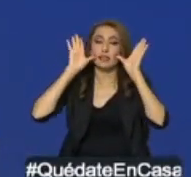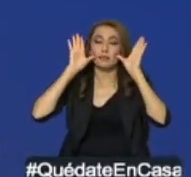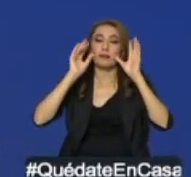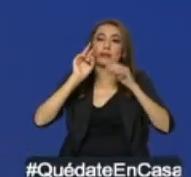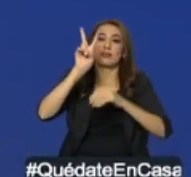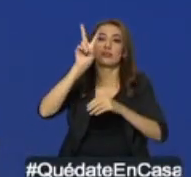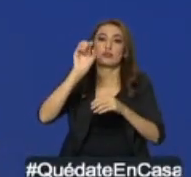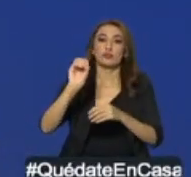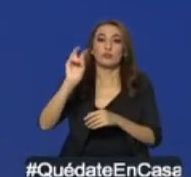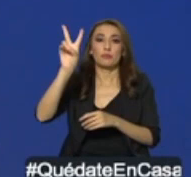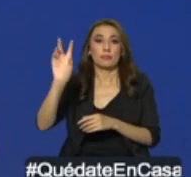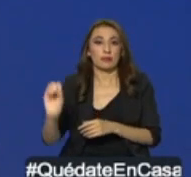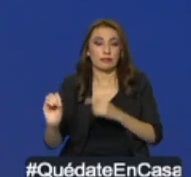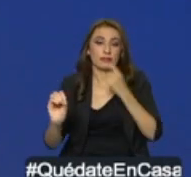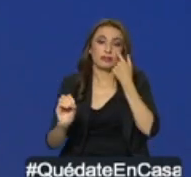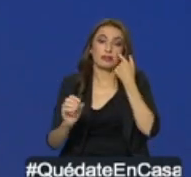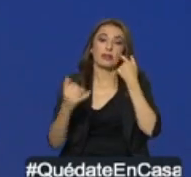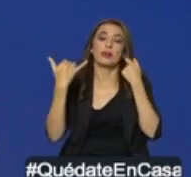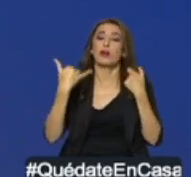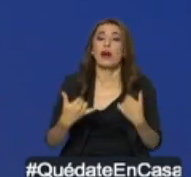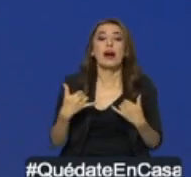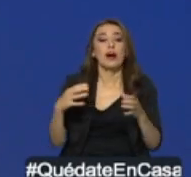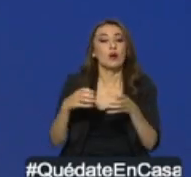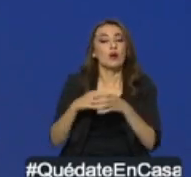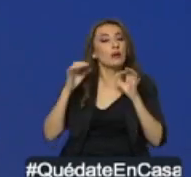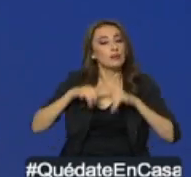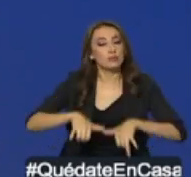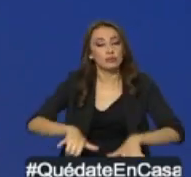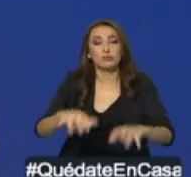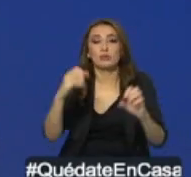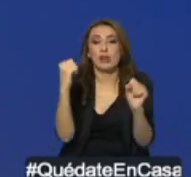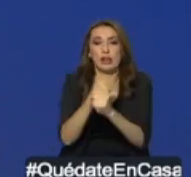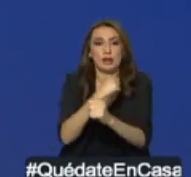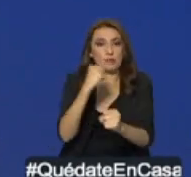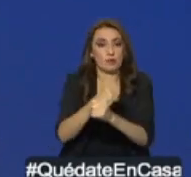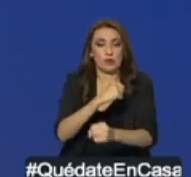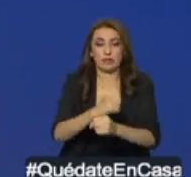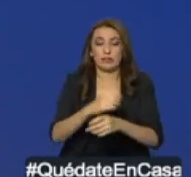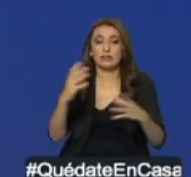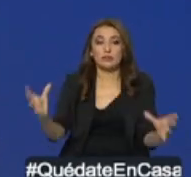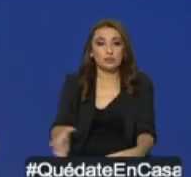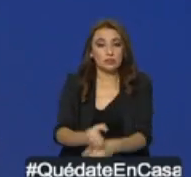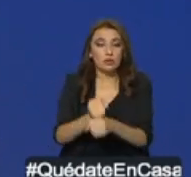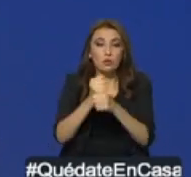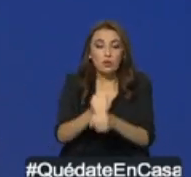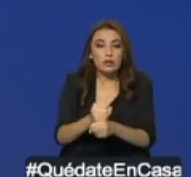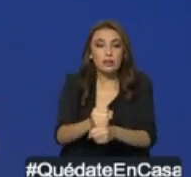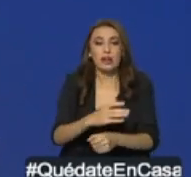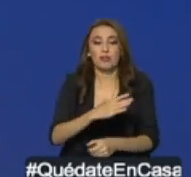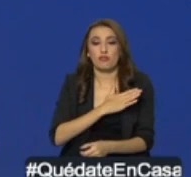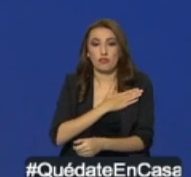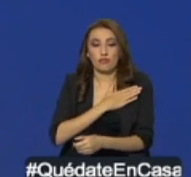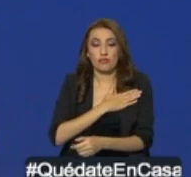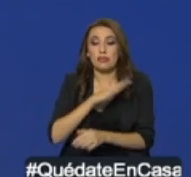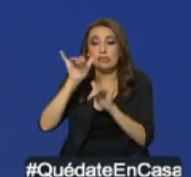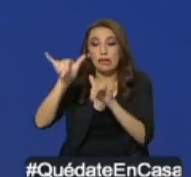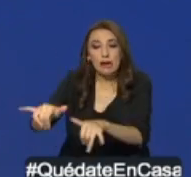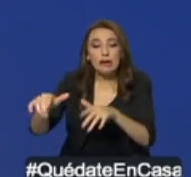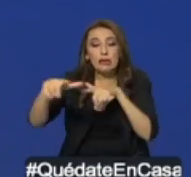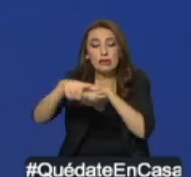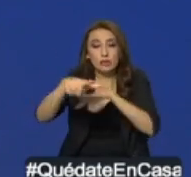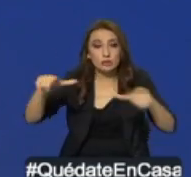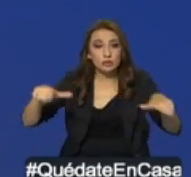2020 de manera que las personas continúen elaborando con seguridad en los sitios donde el paciente y las